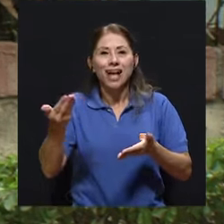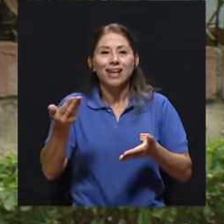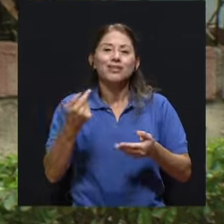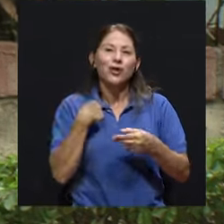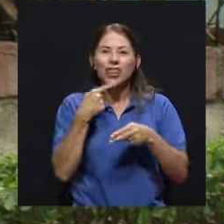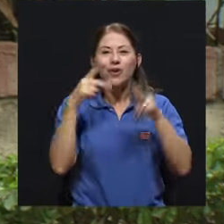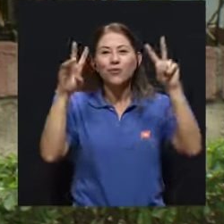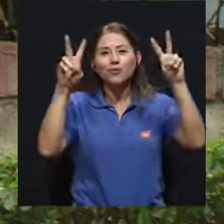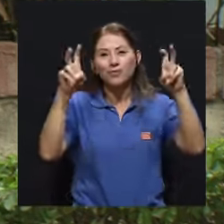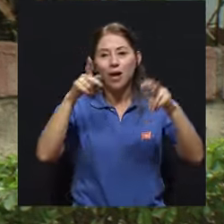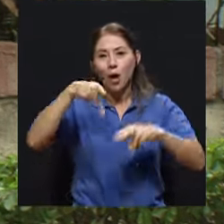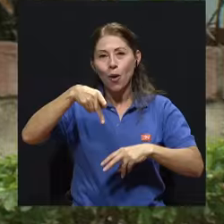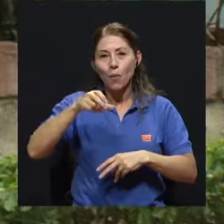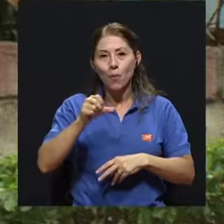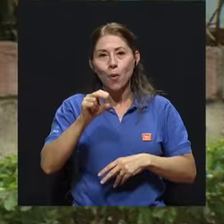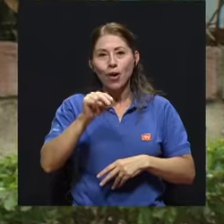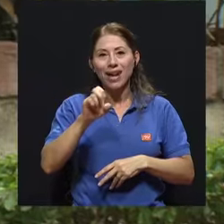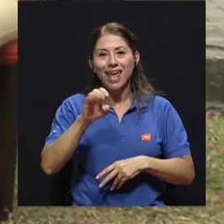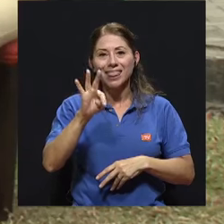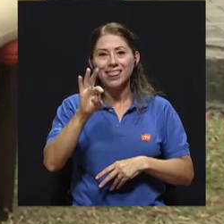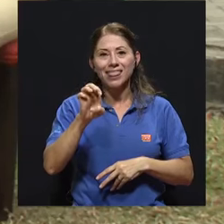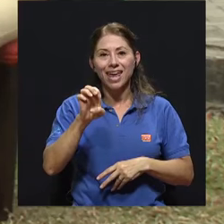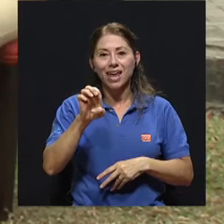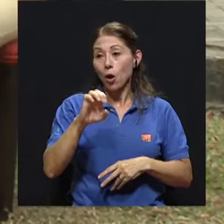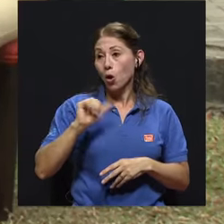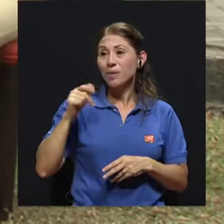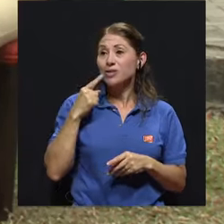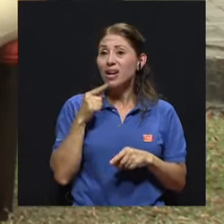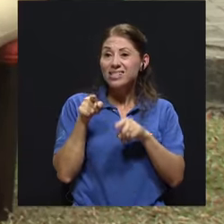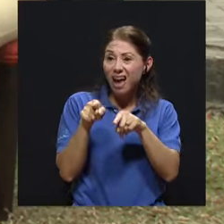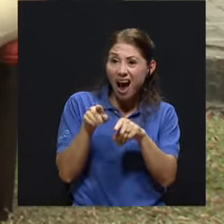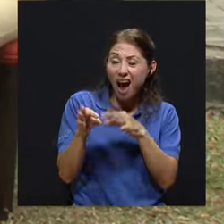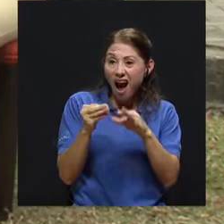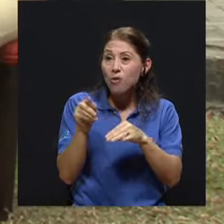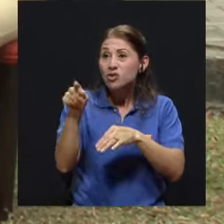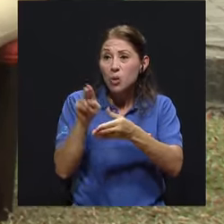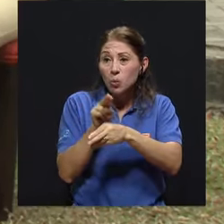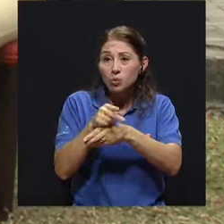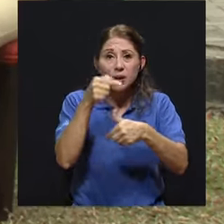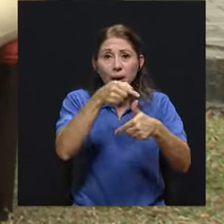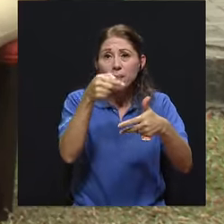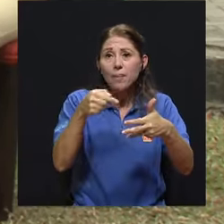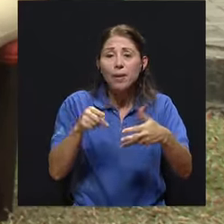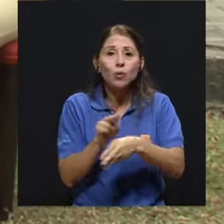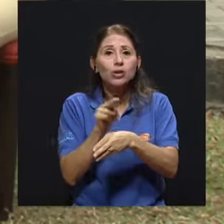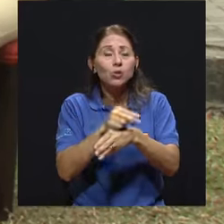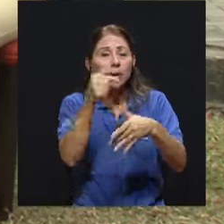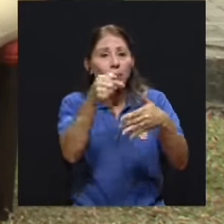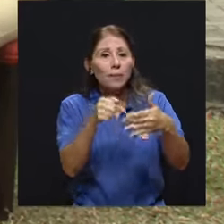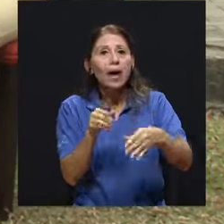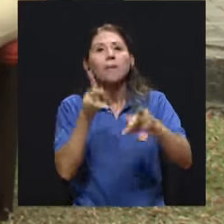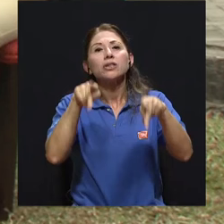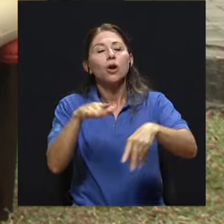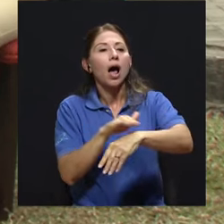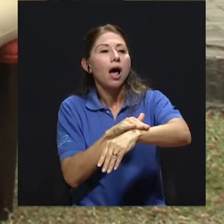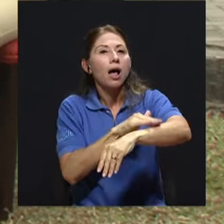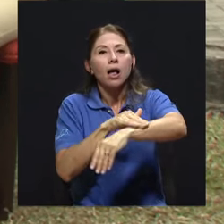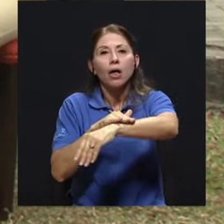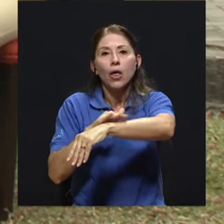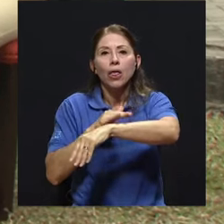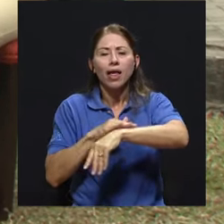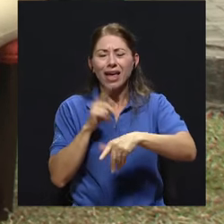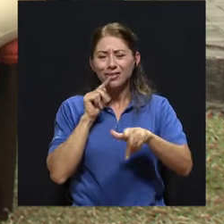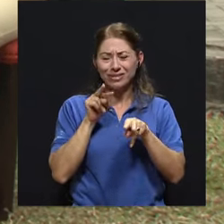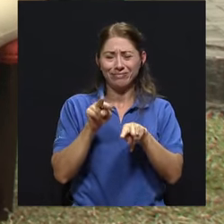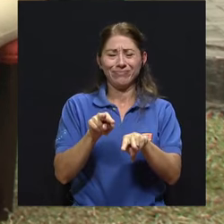esto, ponete el otro, ponete aquello, ponete aquí. Y entonces ya se lo modifican todas las manifestaciones y nos cuesta a veces